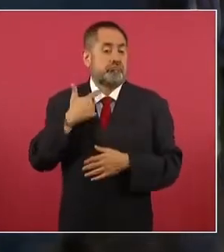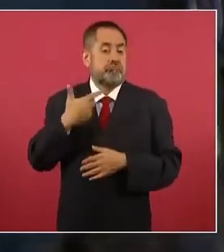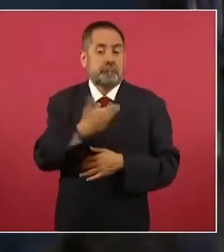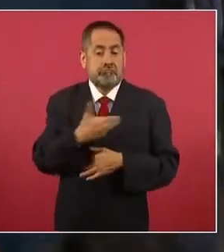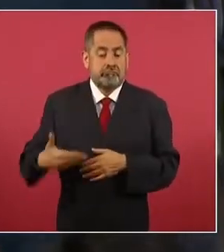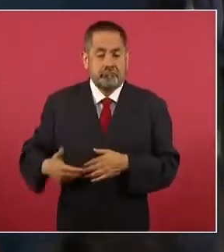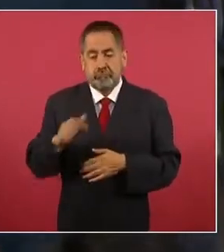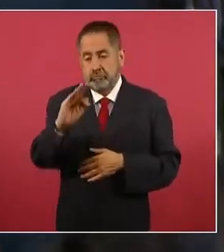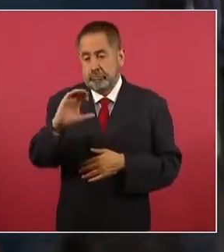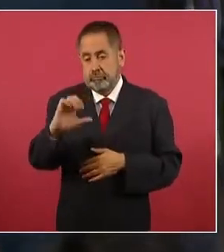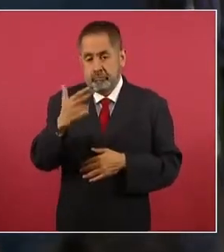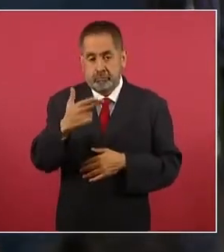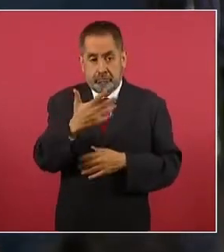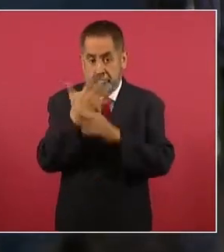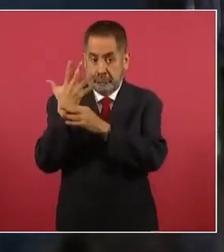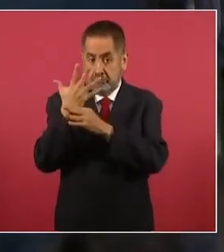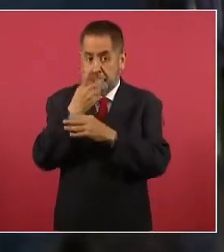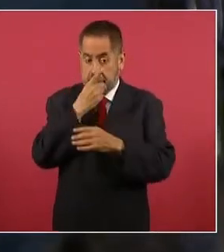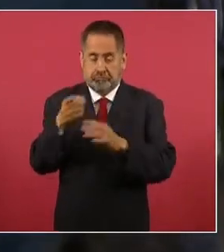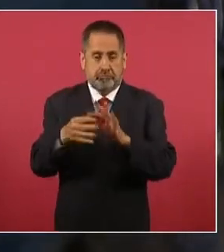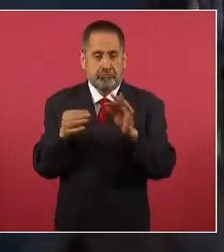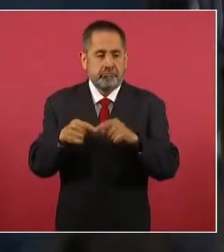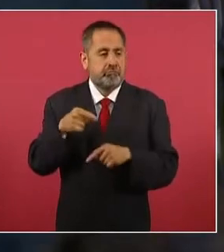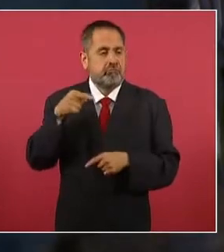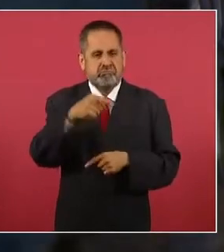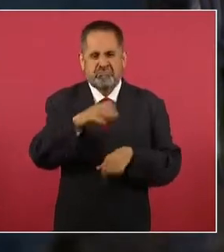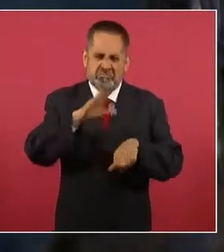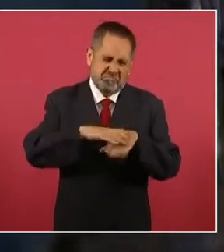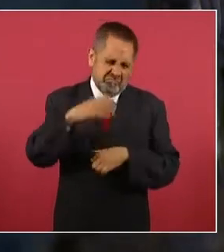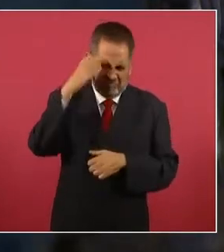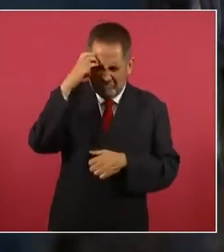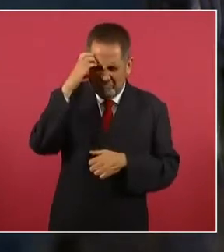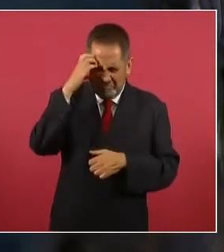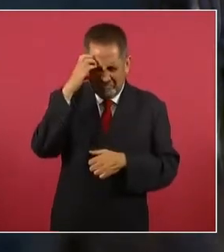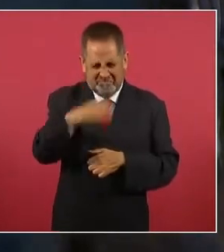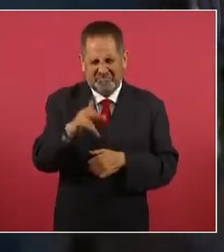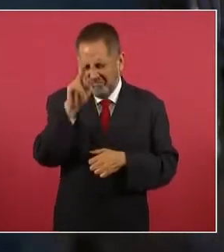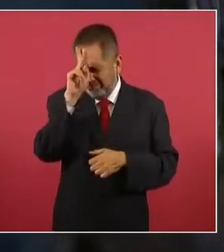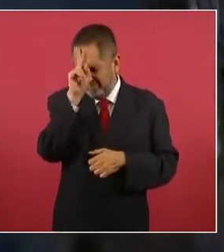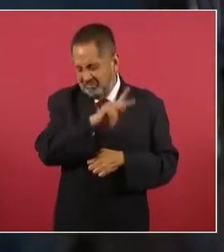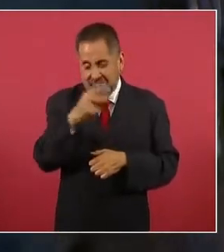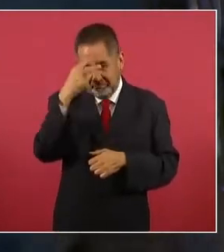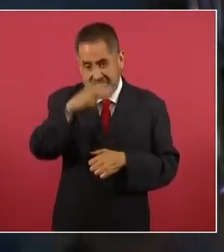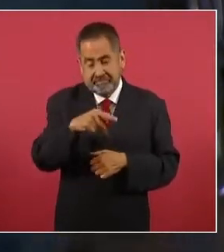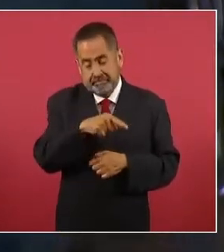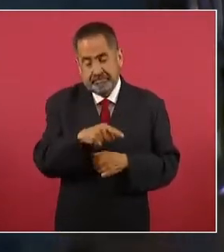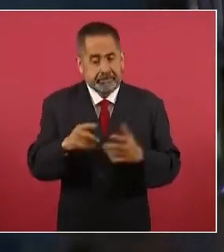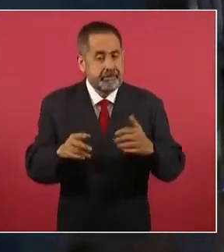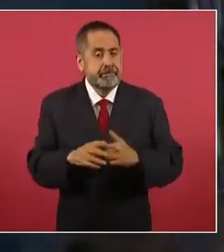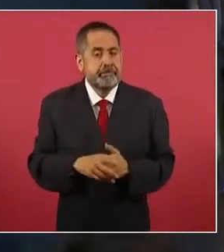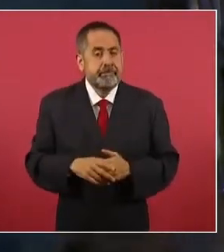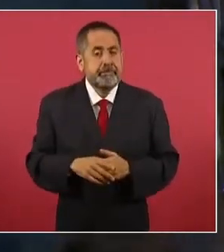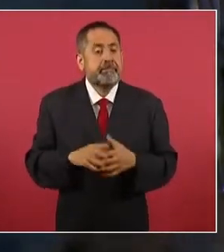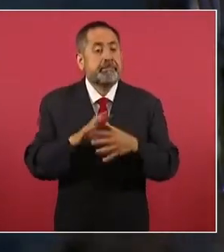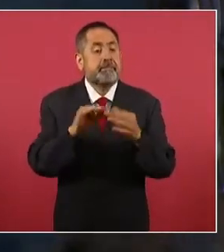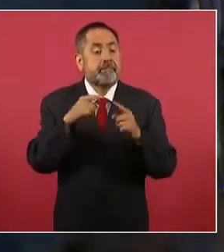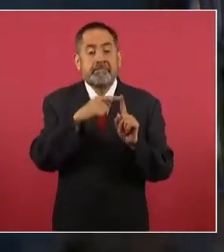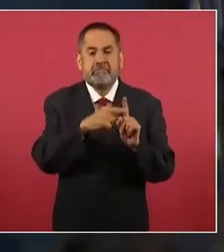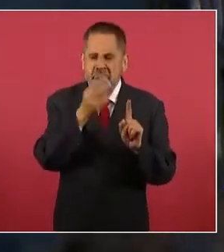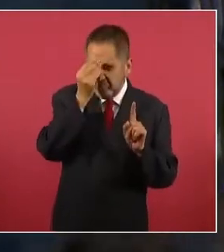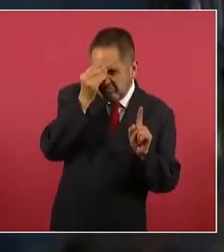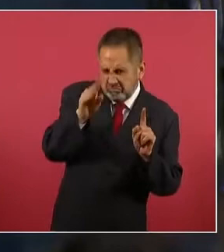expresidente Calderón, así lo dijo textual, ha sido el más cruel y fatal que ha tenido México, y sostuvo que el mandatario le fabricó un